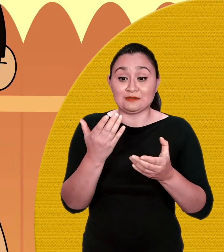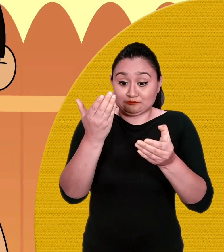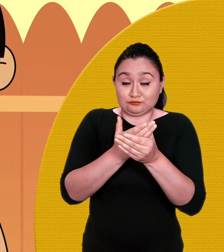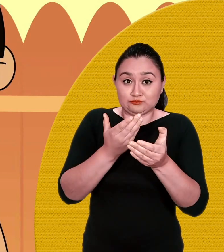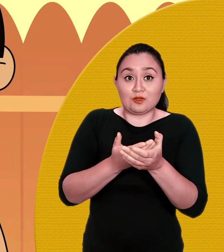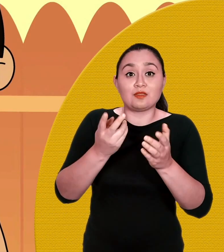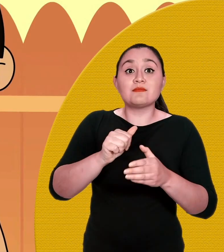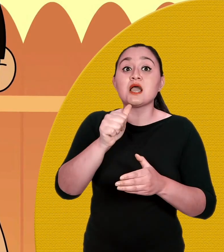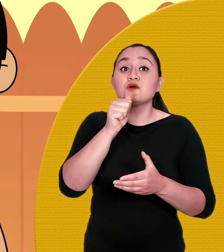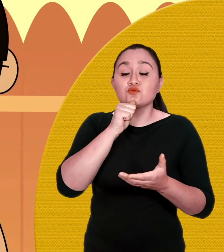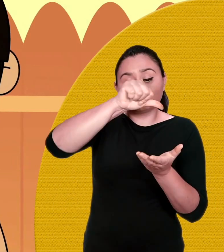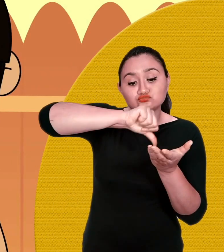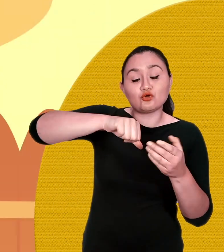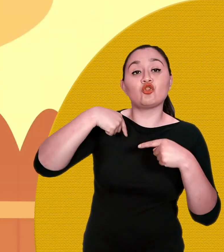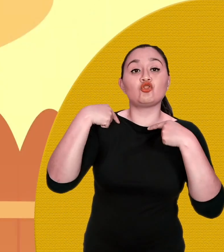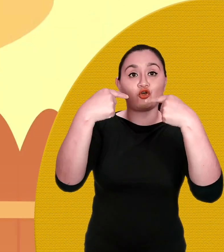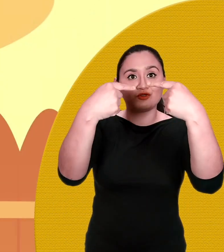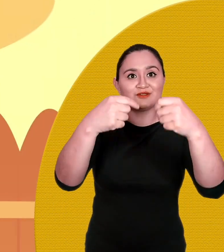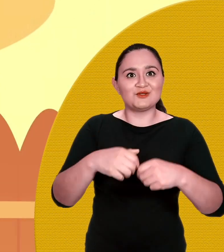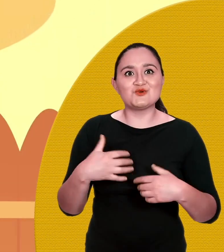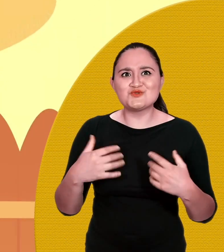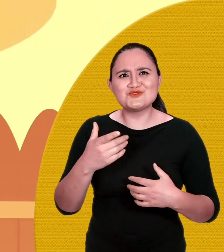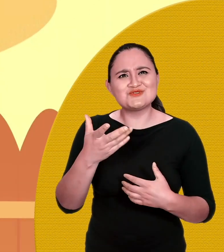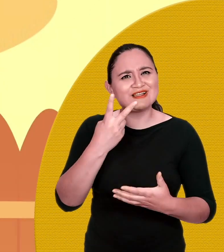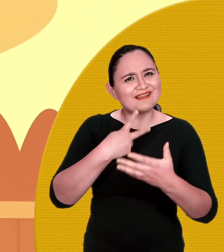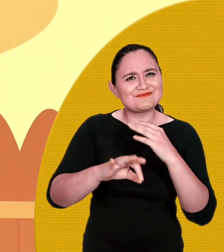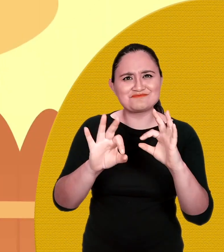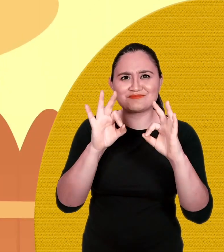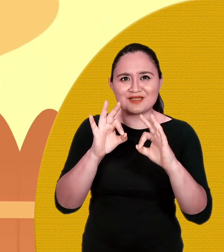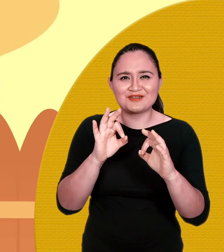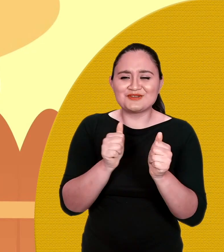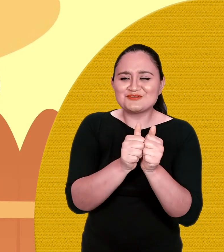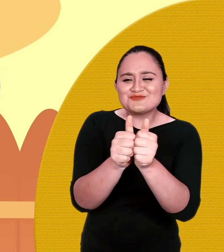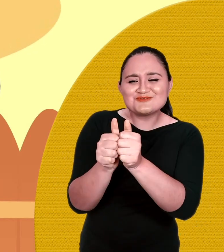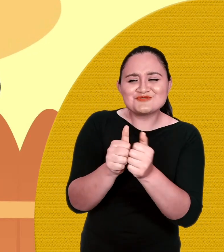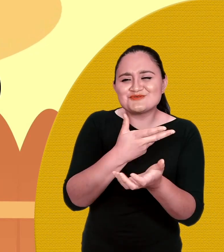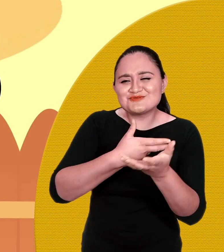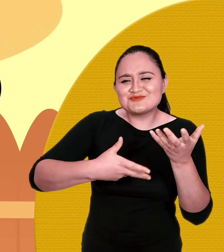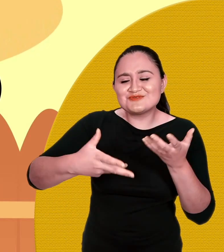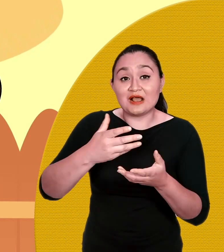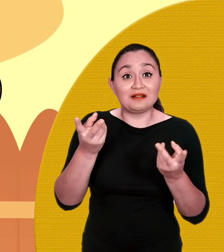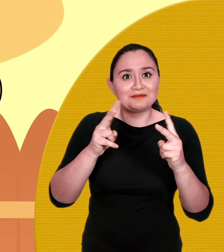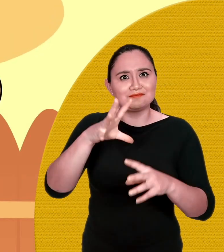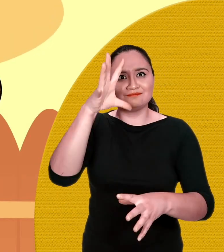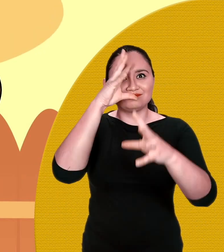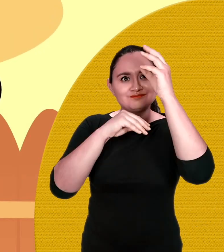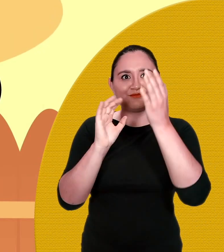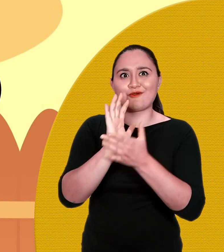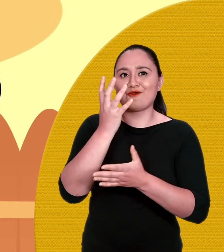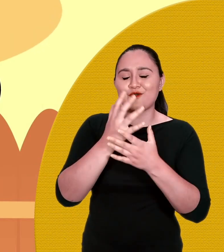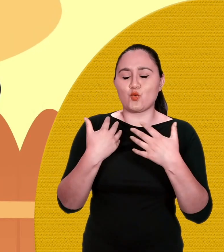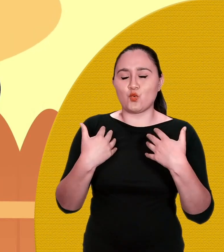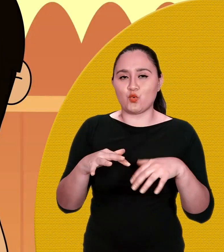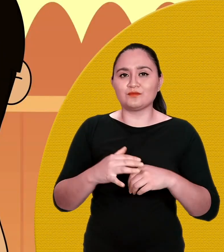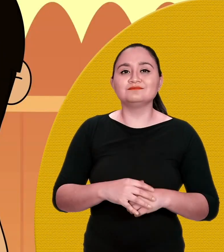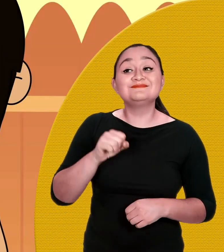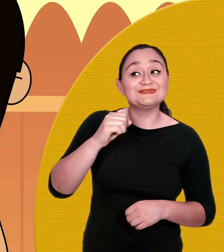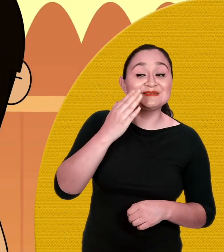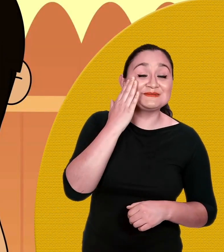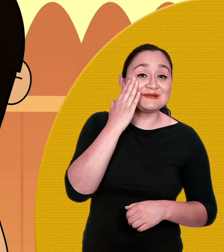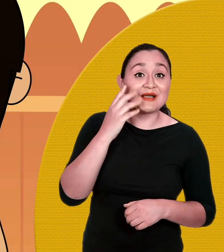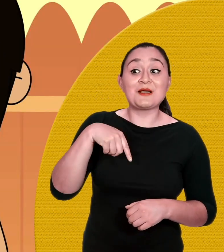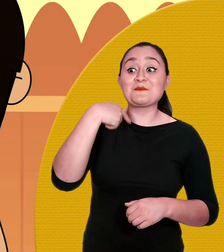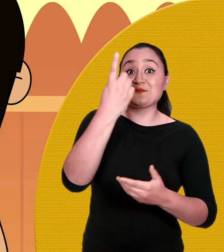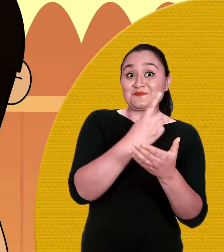así como regarlas todos los días. ¡Qué bueno, hija! Esto de poder hacer cosas juntas en casa y a la vez aprender para el colegio. Sí,